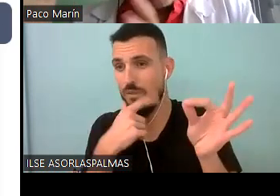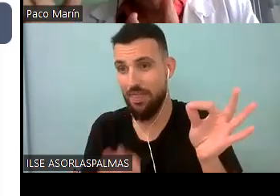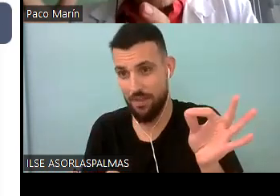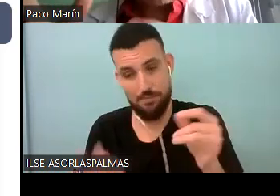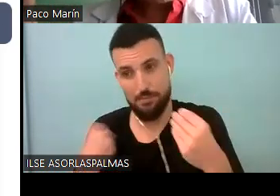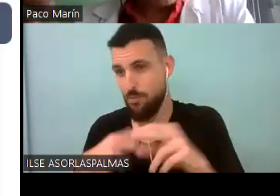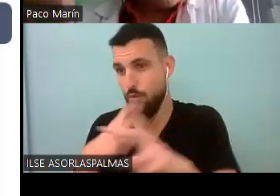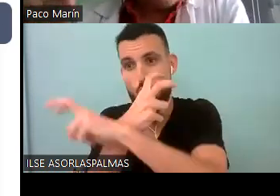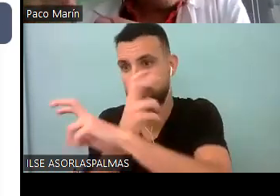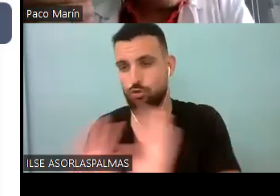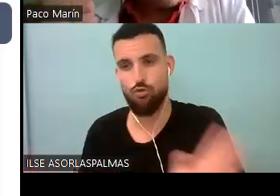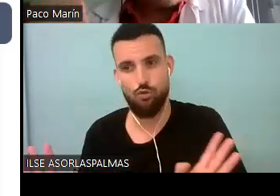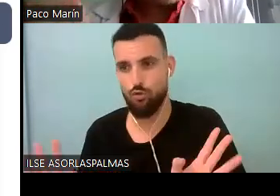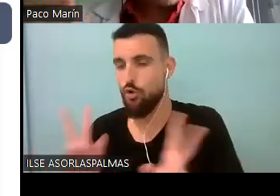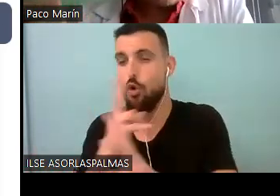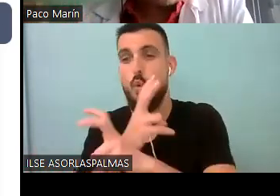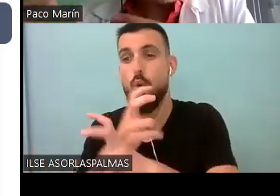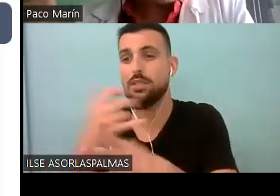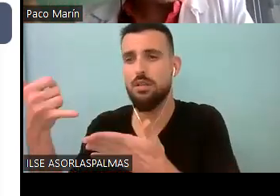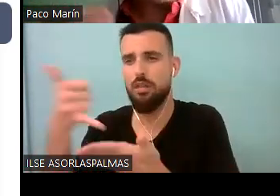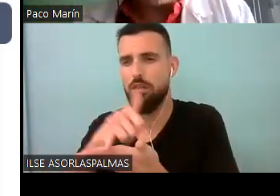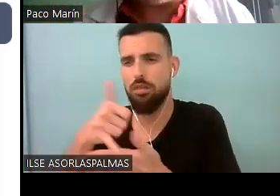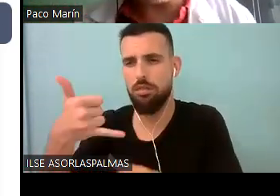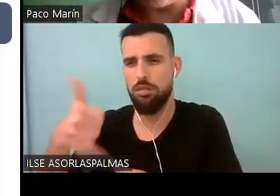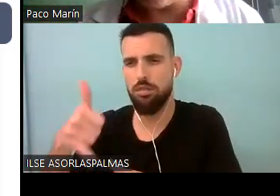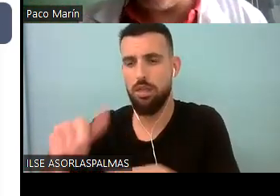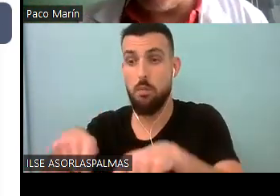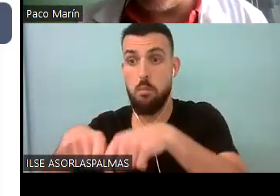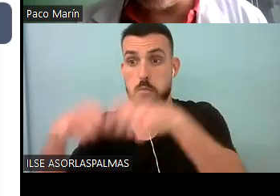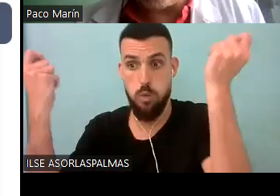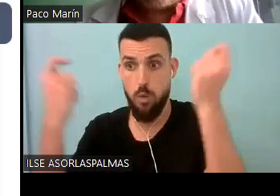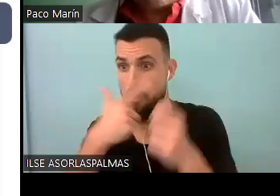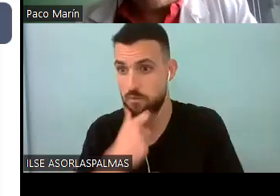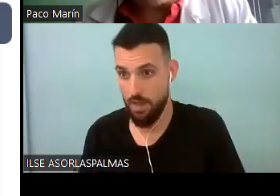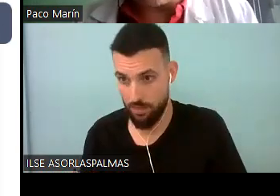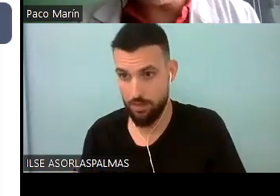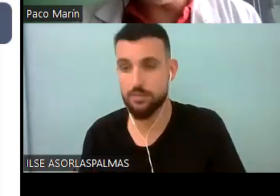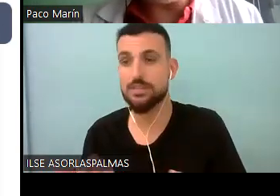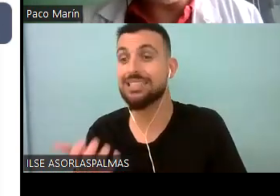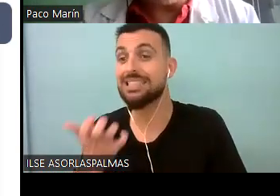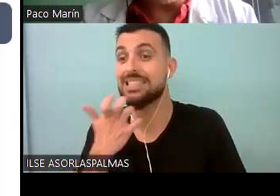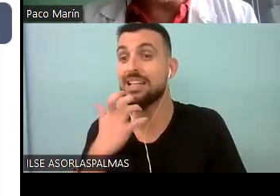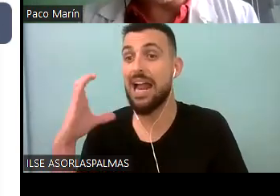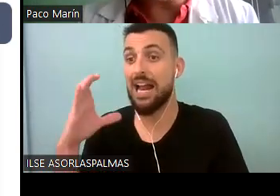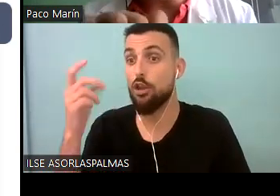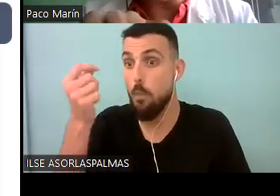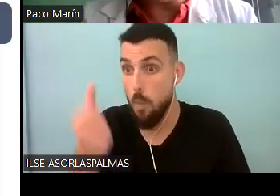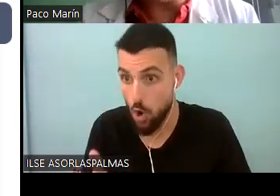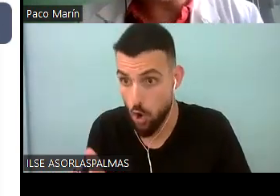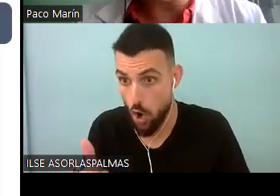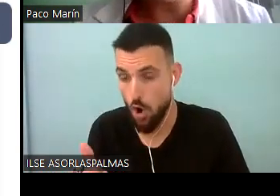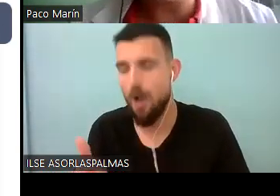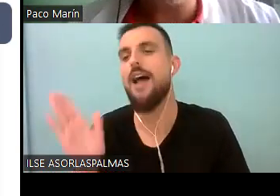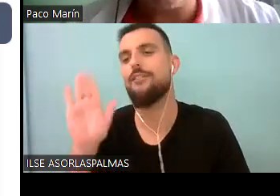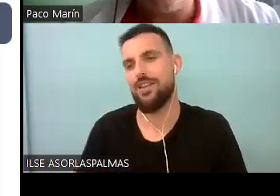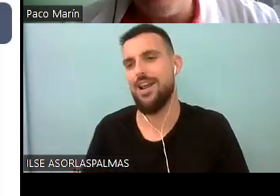Eso sería un poco, o sea, la debilidad esa está marcada por la cantidad de minerales que hay en su interior. Es decir, menos calcio va a hacer una tiza más frágil, por lo tanto va a ser